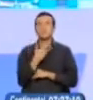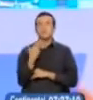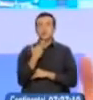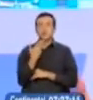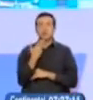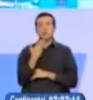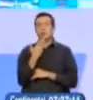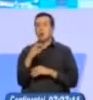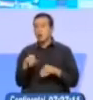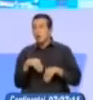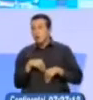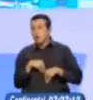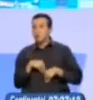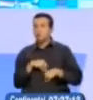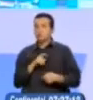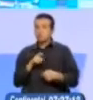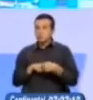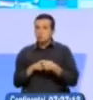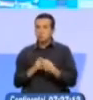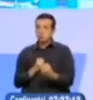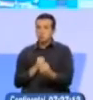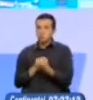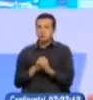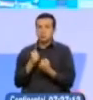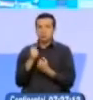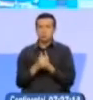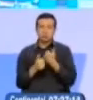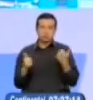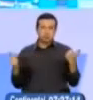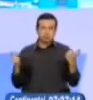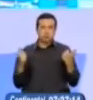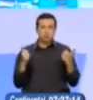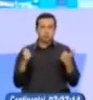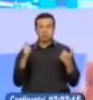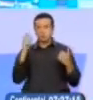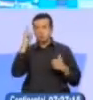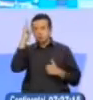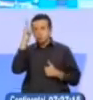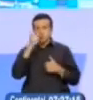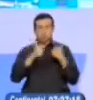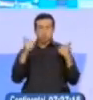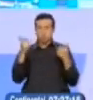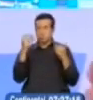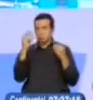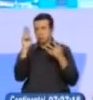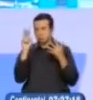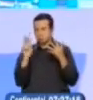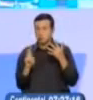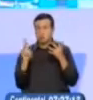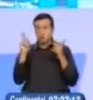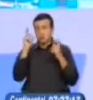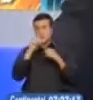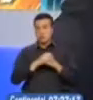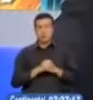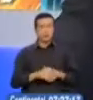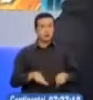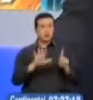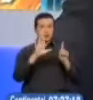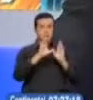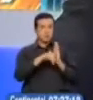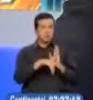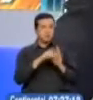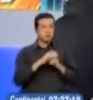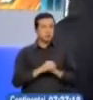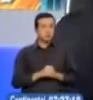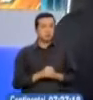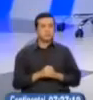la adhesión o simpatía hacia determinadas formas de liderazgo y muchos otros aspectos. Es complejo. Me quedan 6 minutos. ¿Qué otro